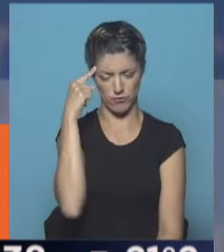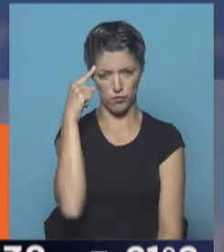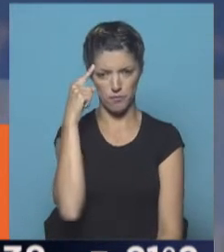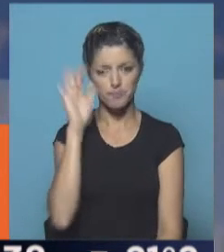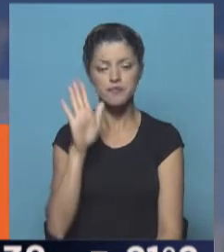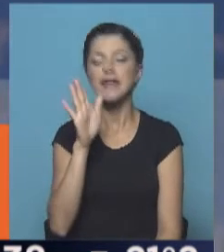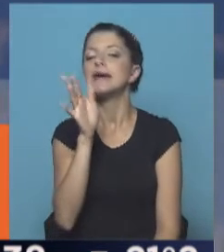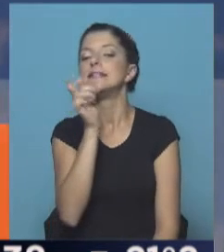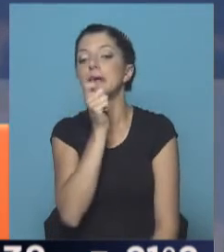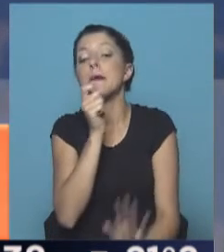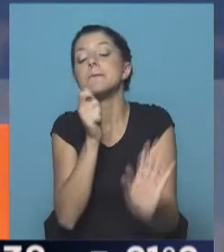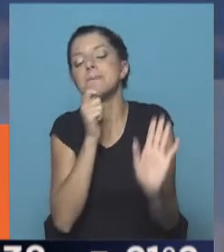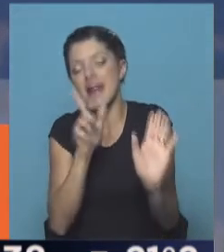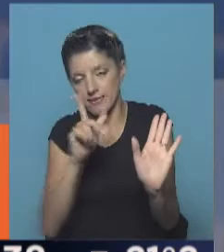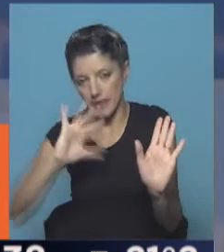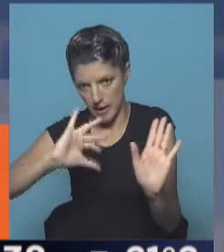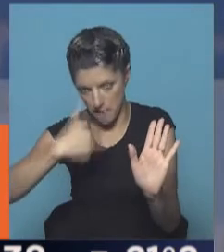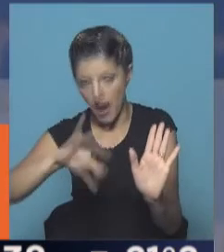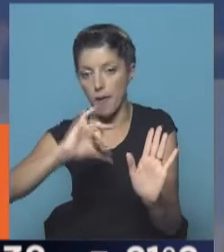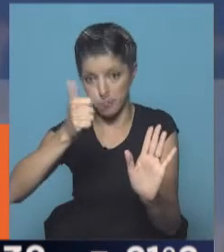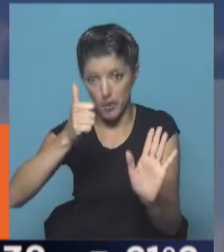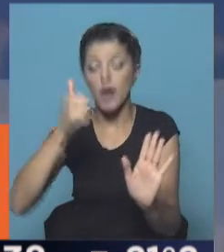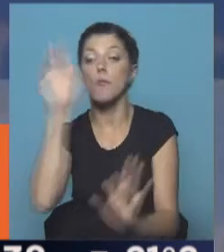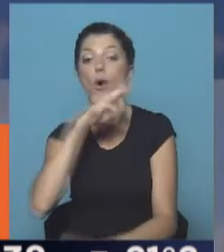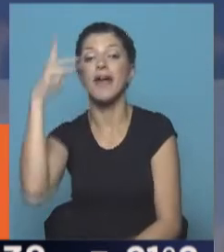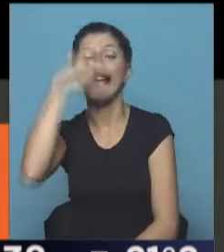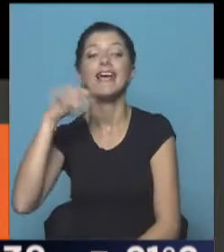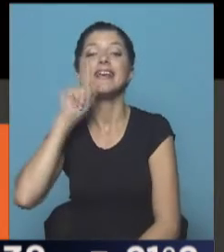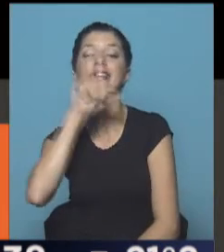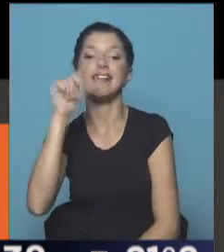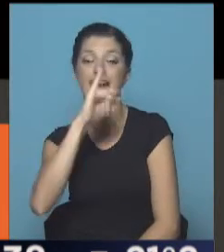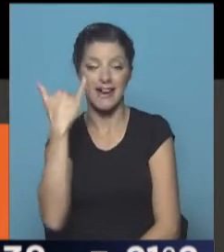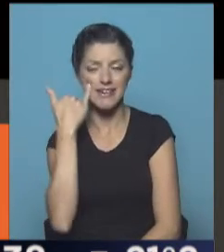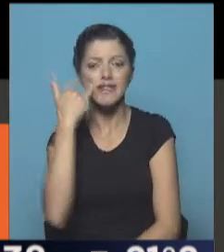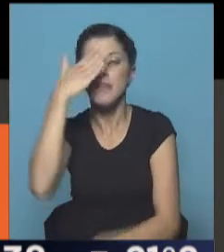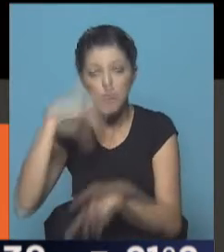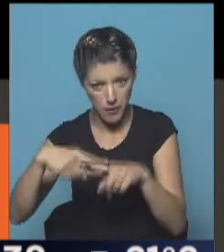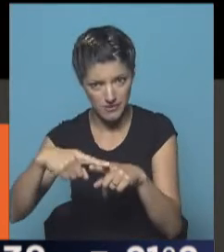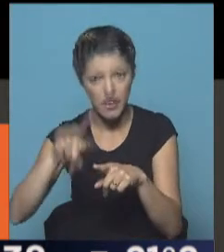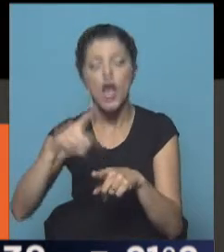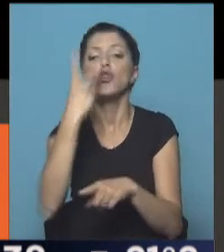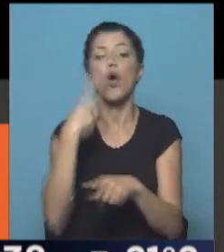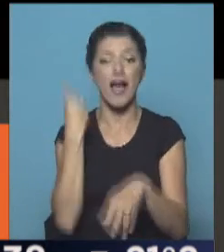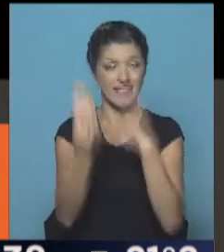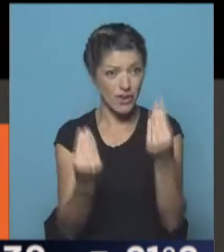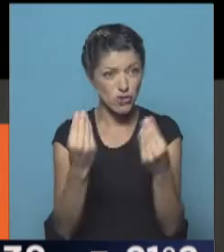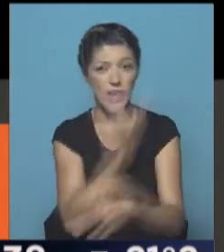como pareciera que es lo más probable, gane Hillary, ¿qué va a pasar después con la política norteamericana, después de dos candidatos a presidente que se